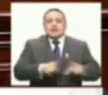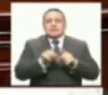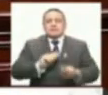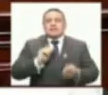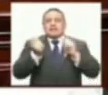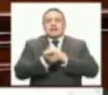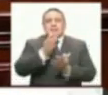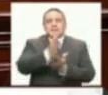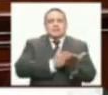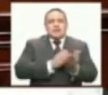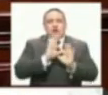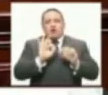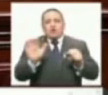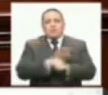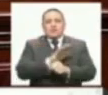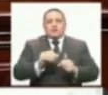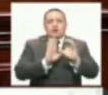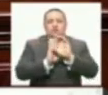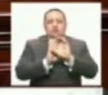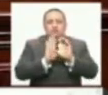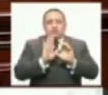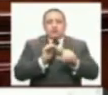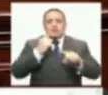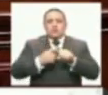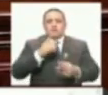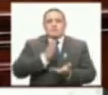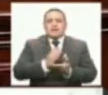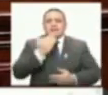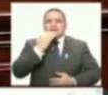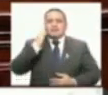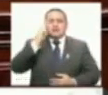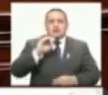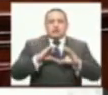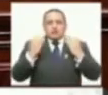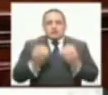reforma parcial o total de la Constitución por parte del Congreso.